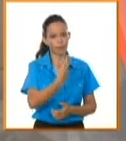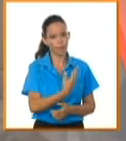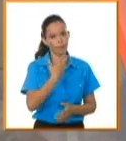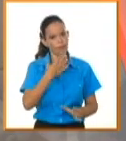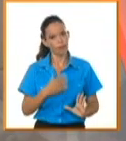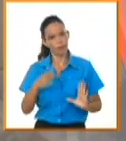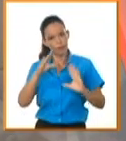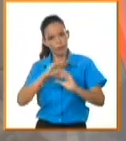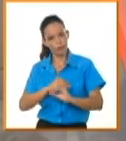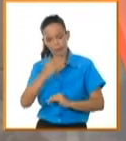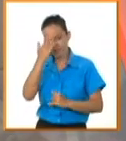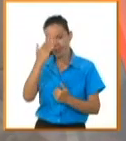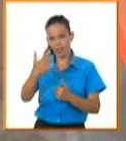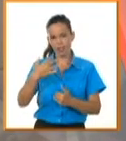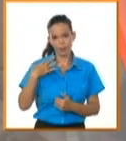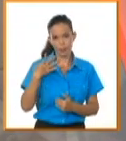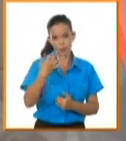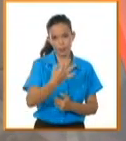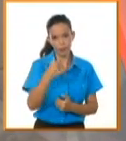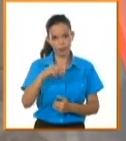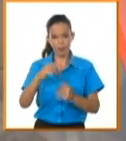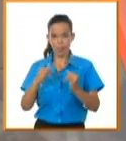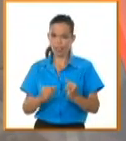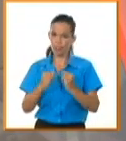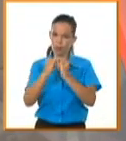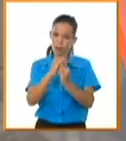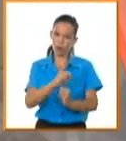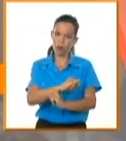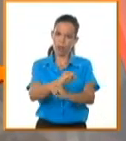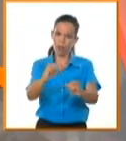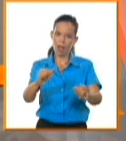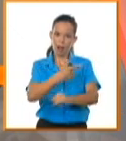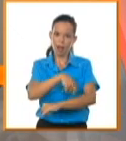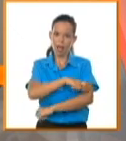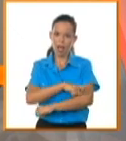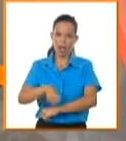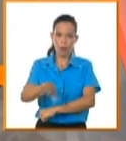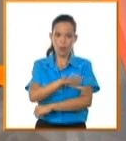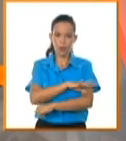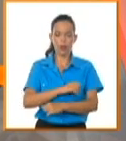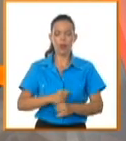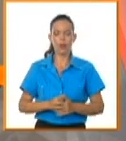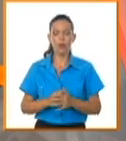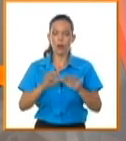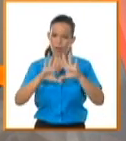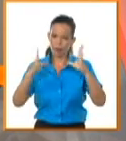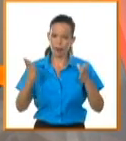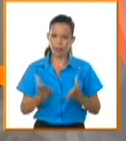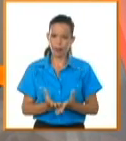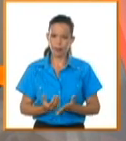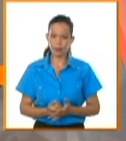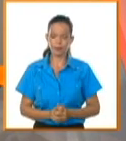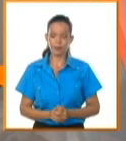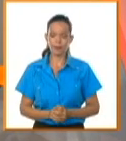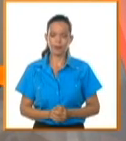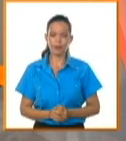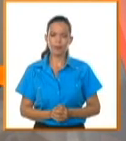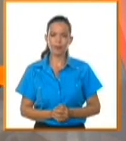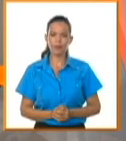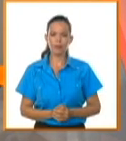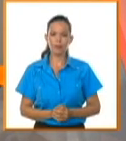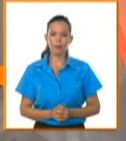oportunidad de poder informar a nuestro pueblo a las entidades económicas bueno en sentido general a toda nuestra sociedad